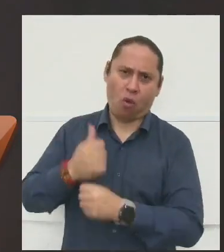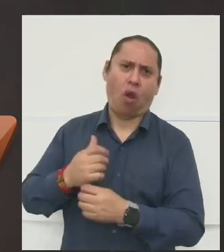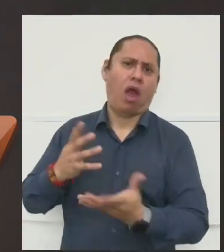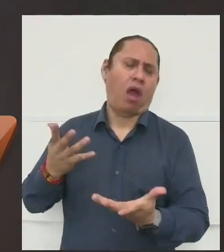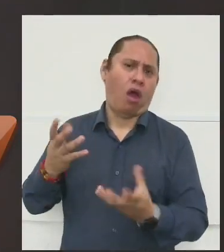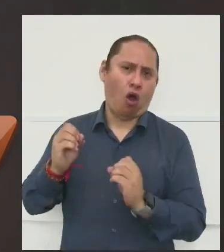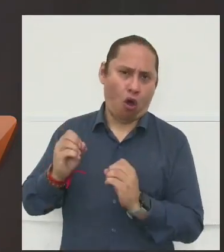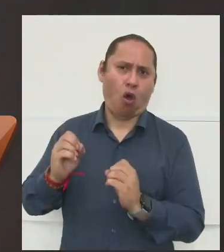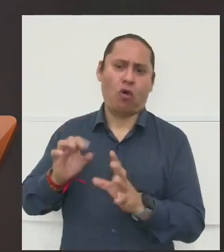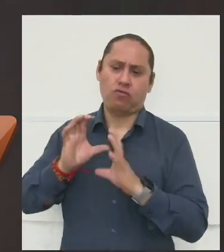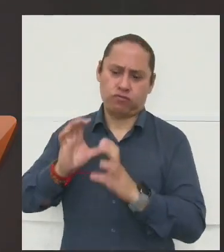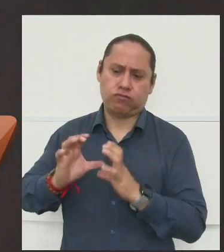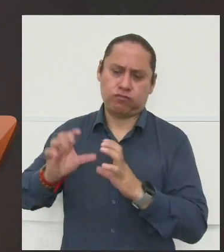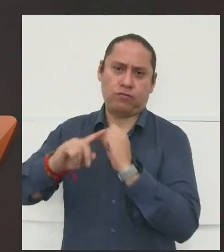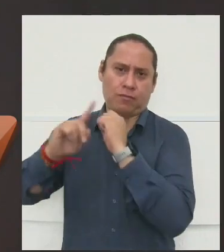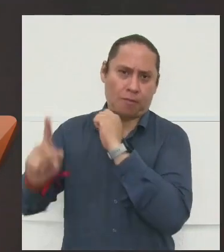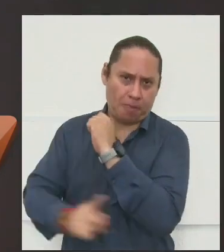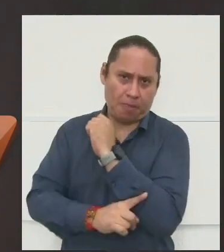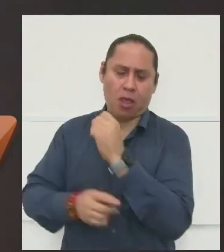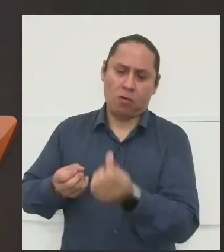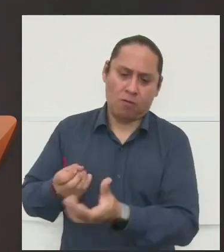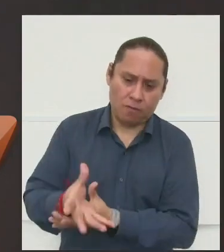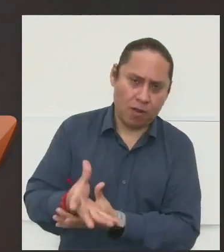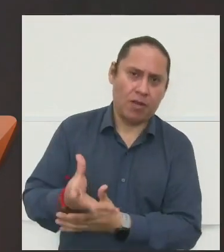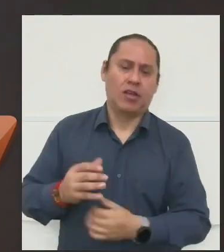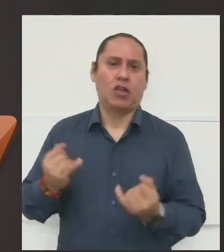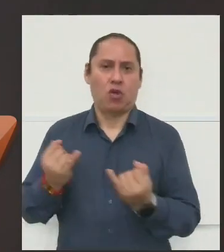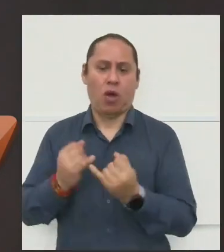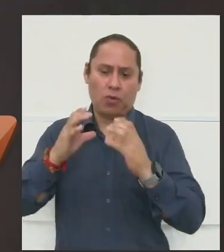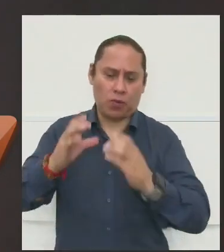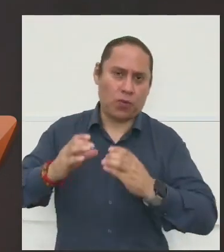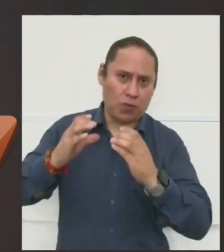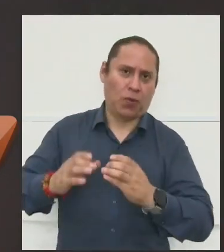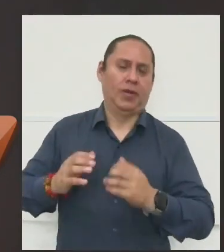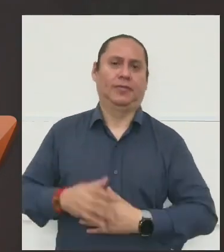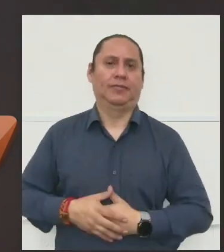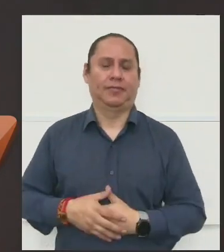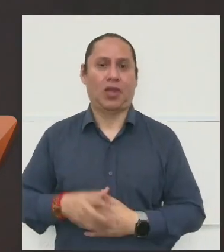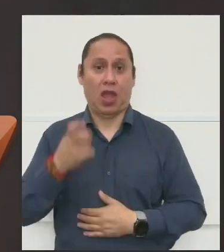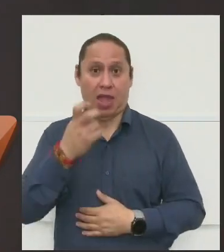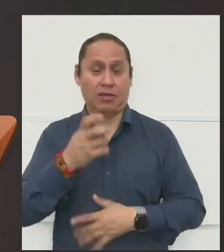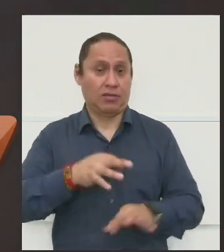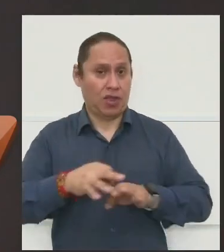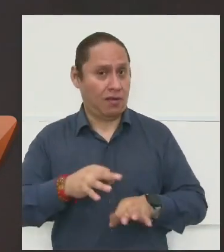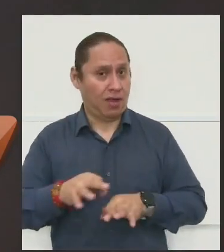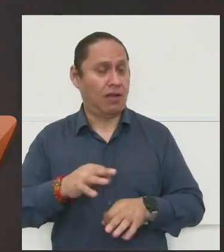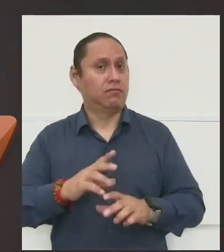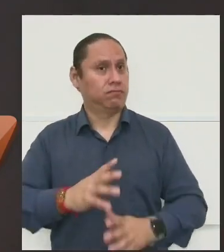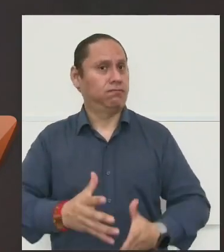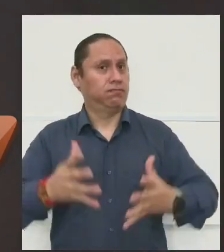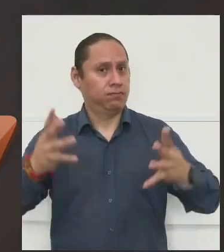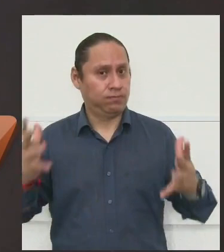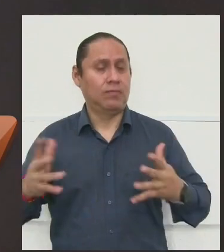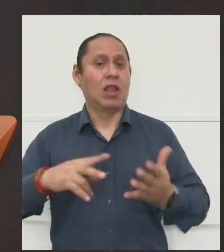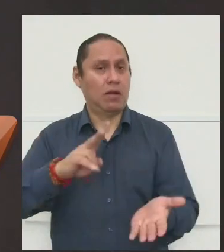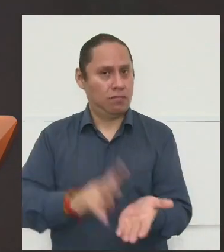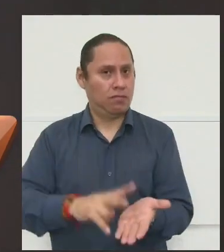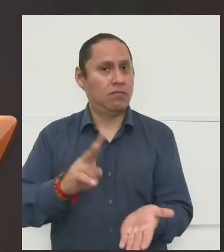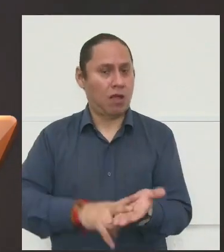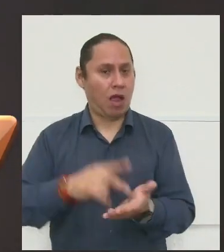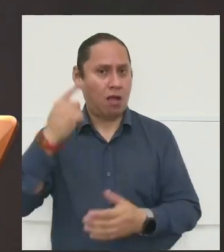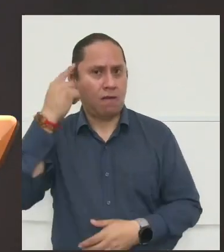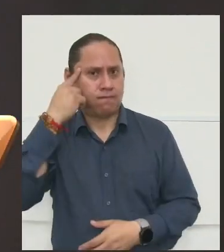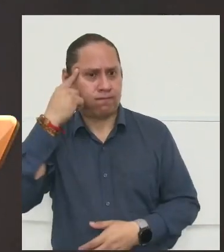parto y el periodo inmediato de su operación dada su enorme labor las parteras tienen un valioso